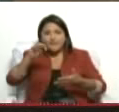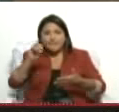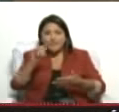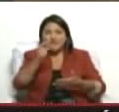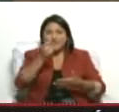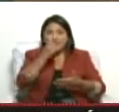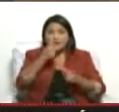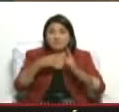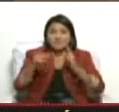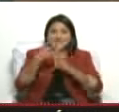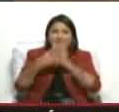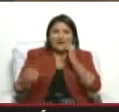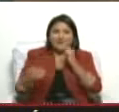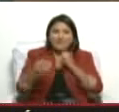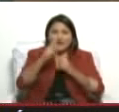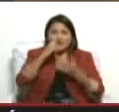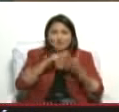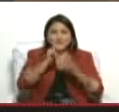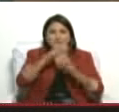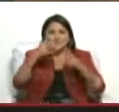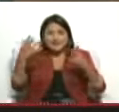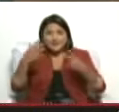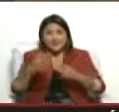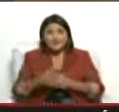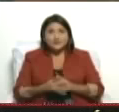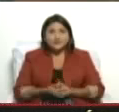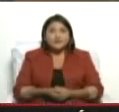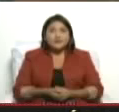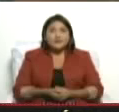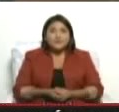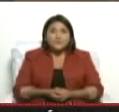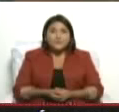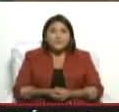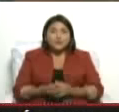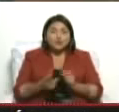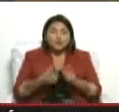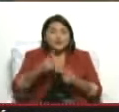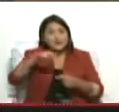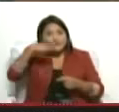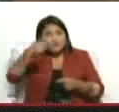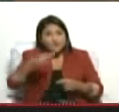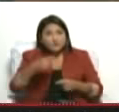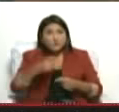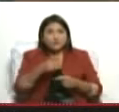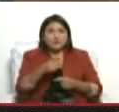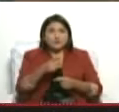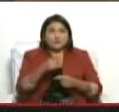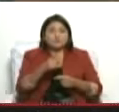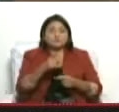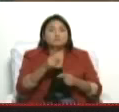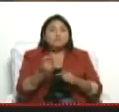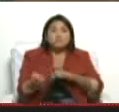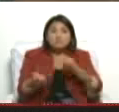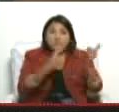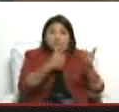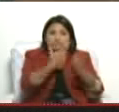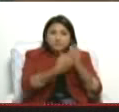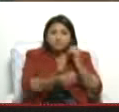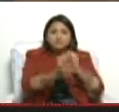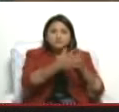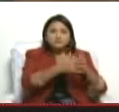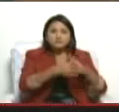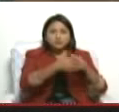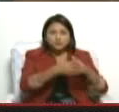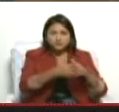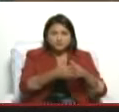año 2017 luego de aparecer como refugiado y asilado en los Estados Unidos y